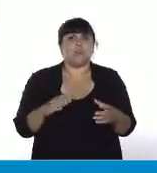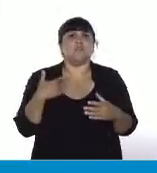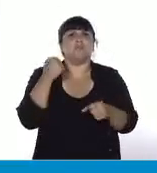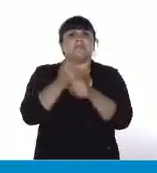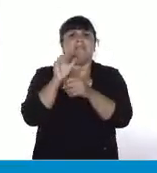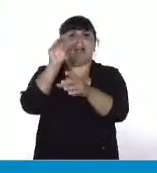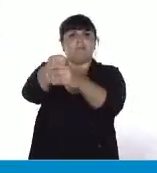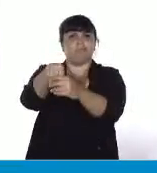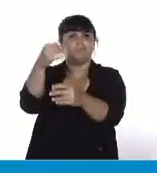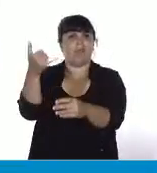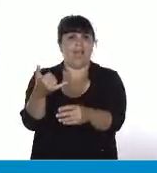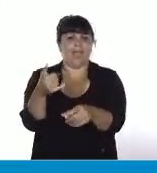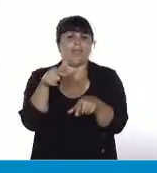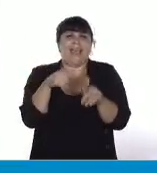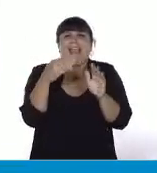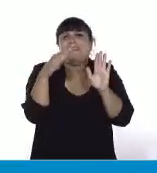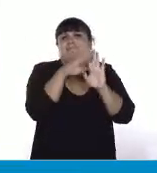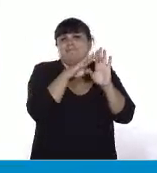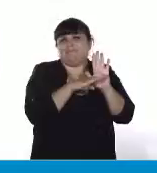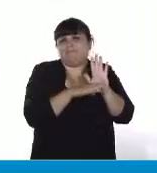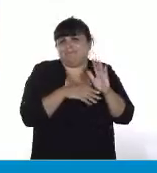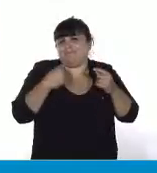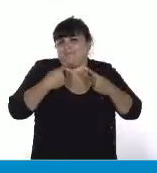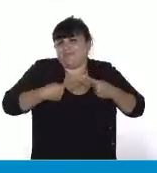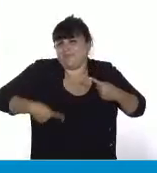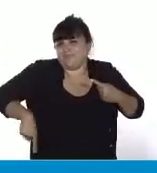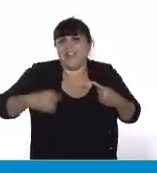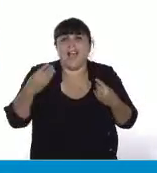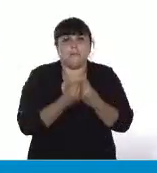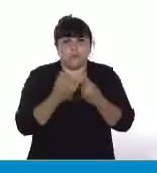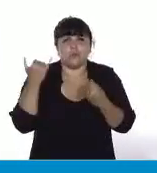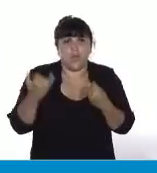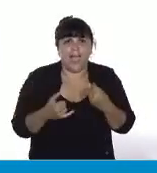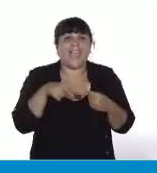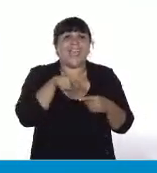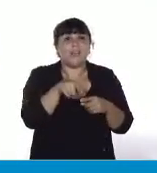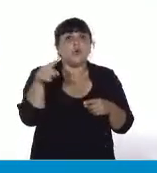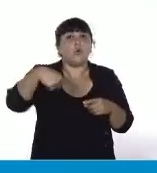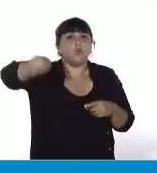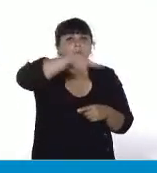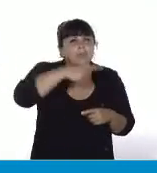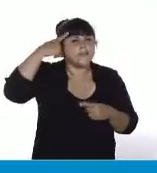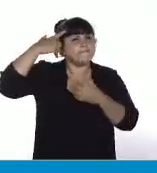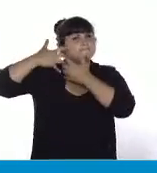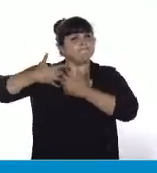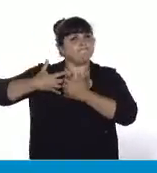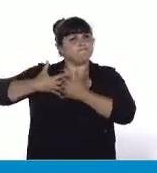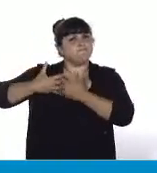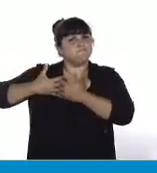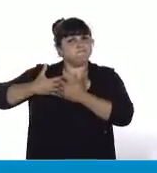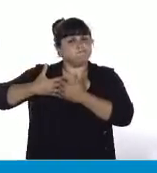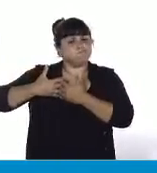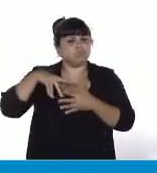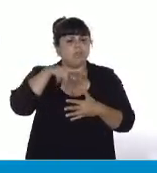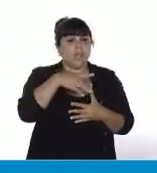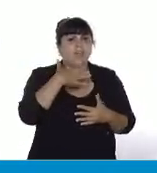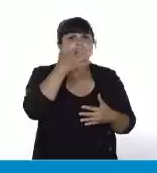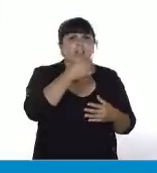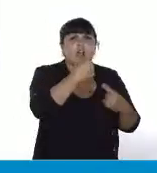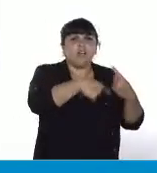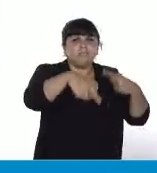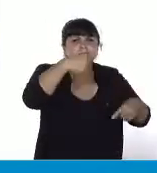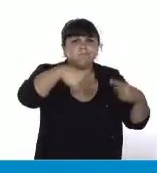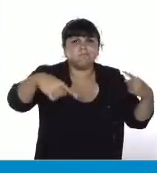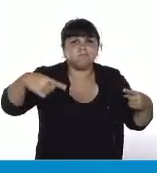Estos datos y muchos otros que hay nos tienen que servir para entender las realidades, estas realidades, y